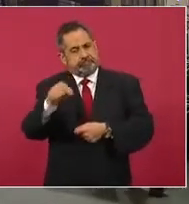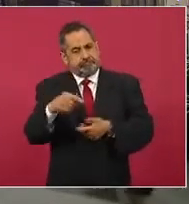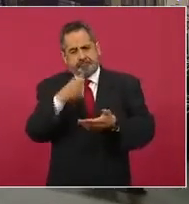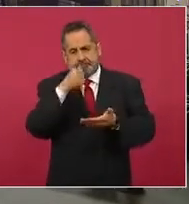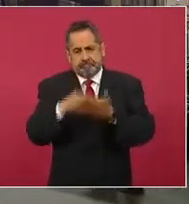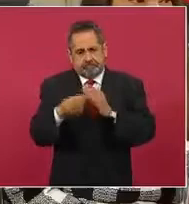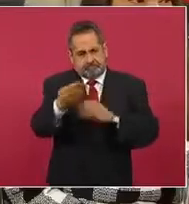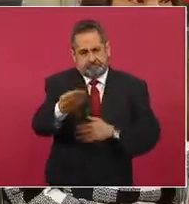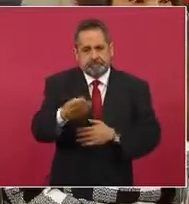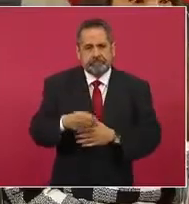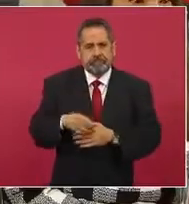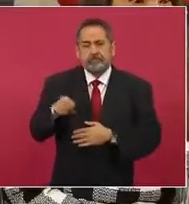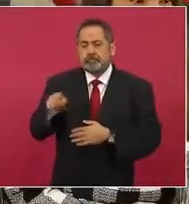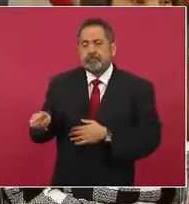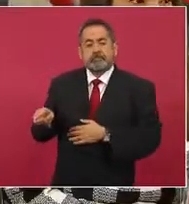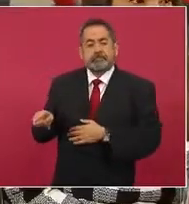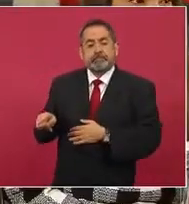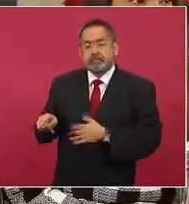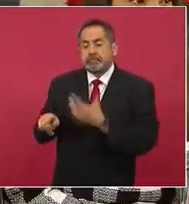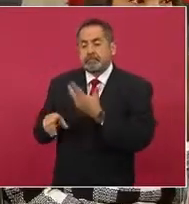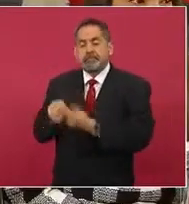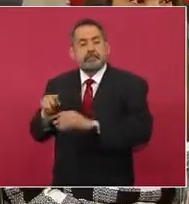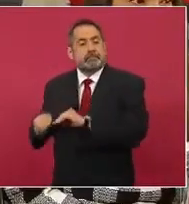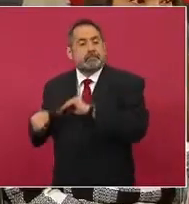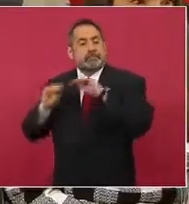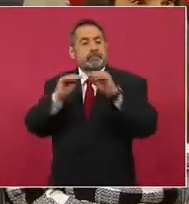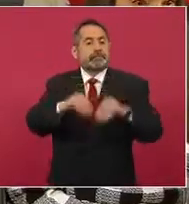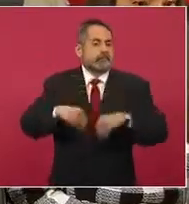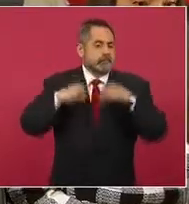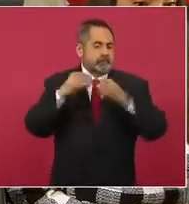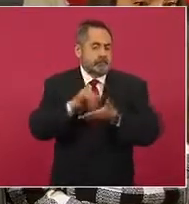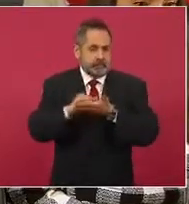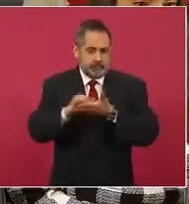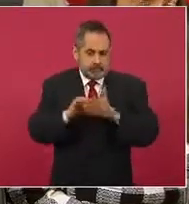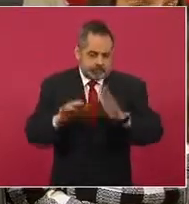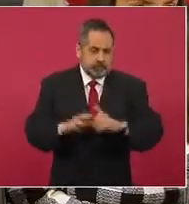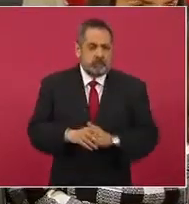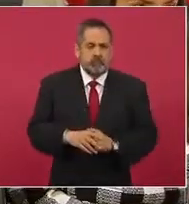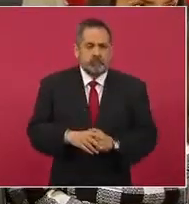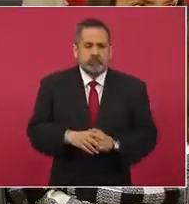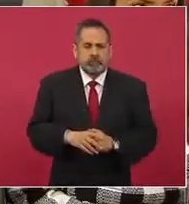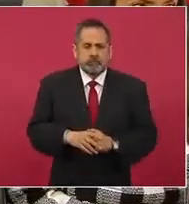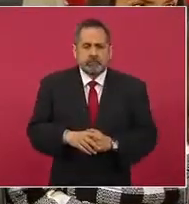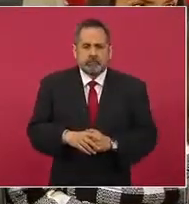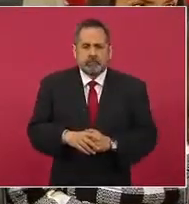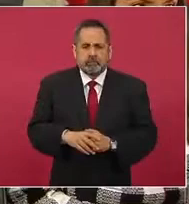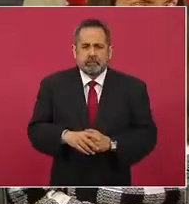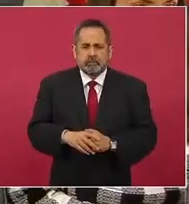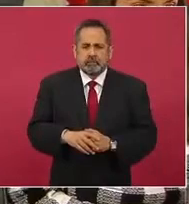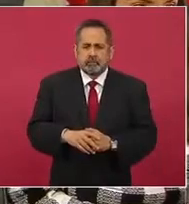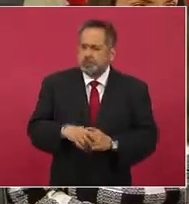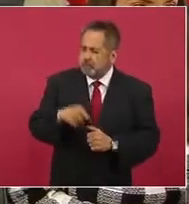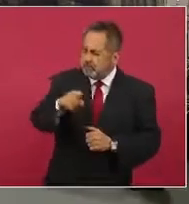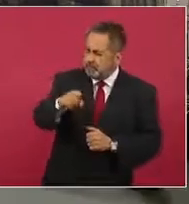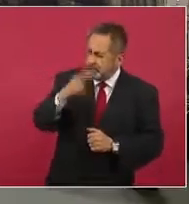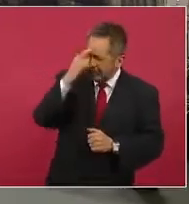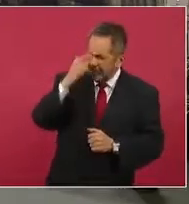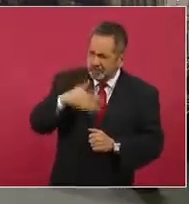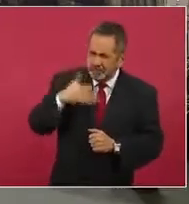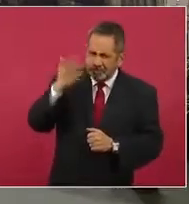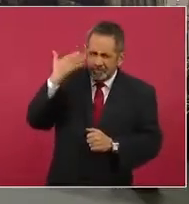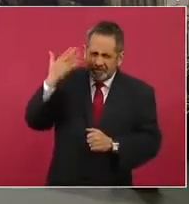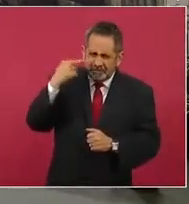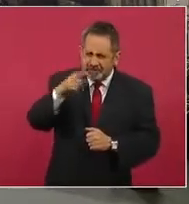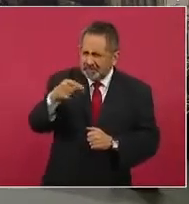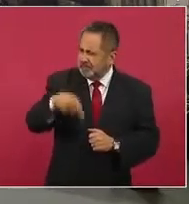él es un hermano migrante de Nueva York. Sí. Por una parte. Y, ya estuvo bueno, ¿a quién aquí? Se lo ve? Sí.